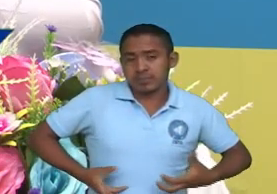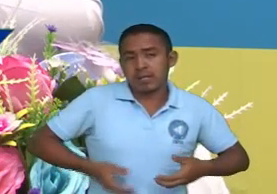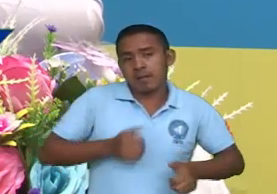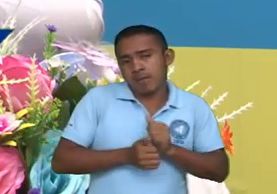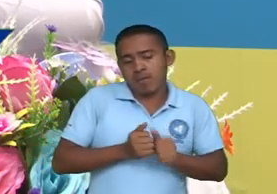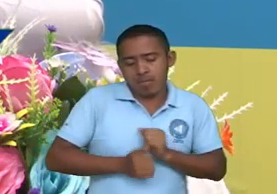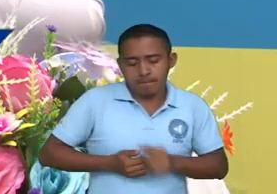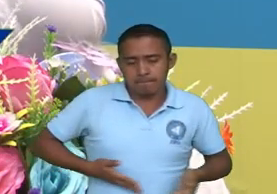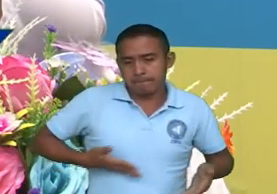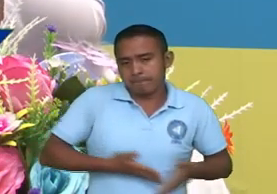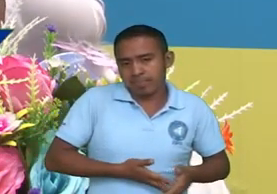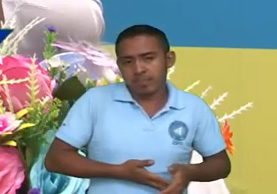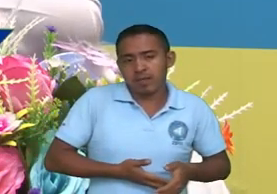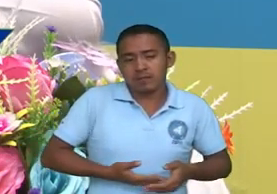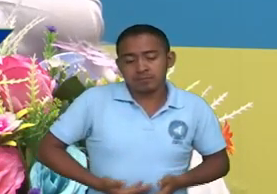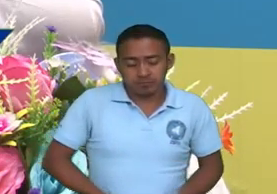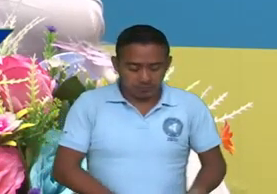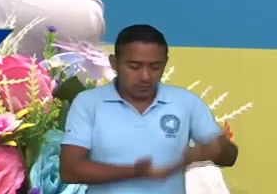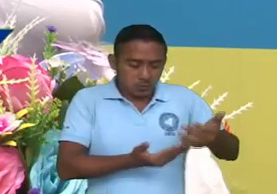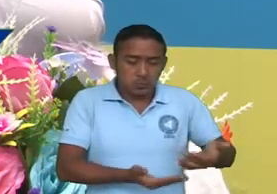bebés.